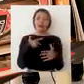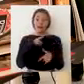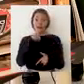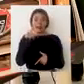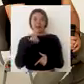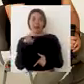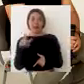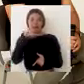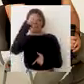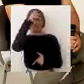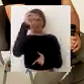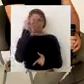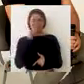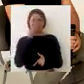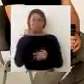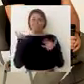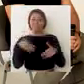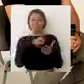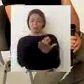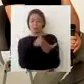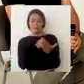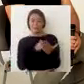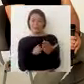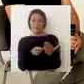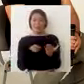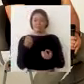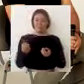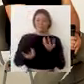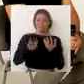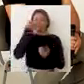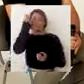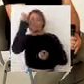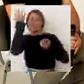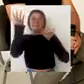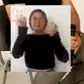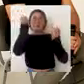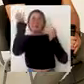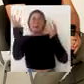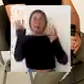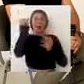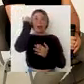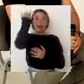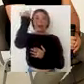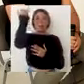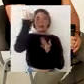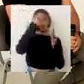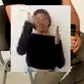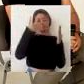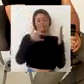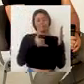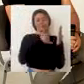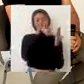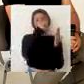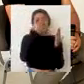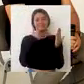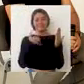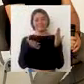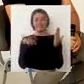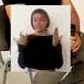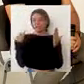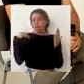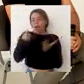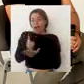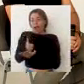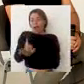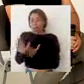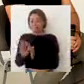esa imaginación, es crear esa aventura a partir de esa geografía que ya un autor nos ha regalado a través de